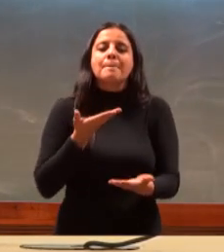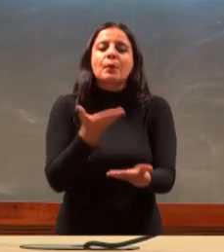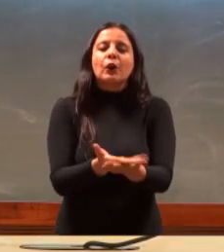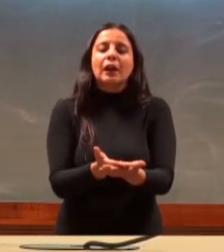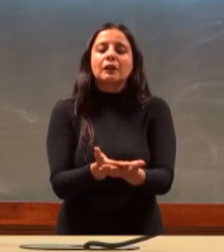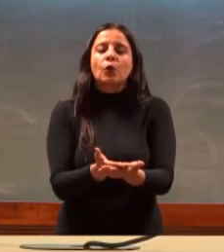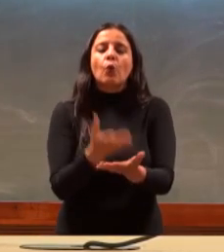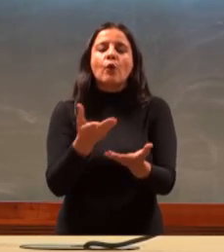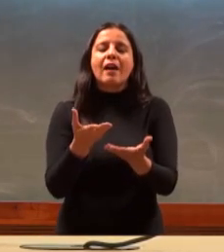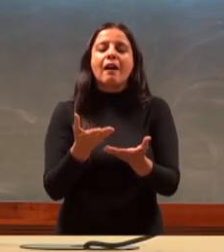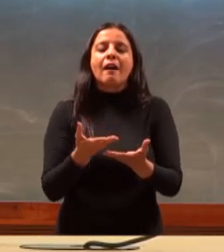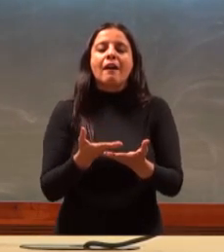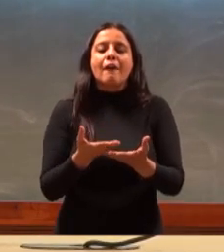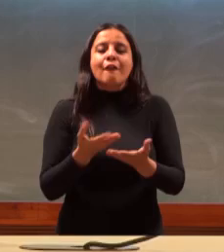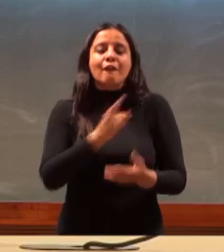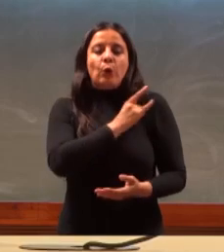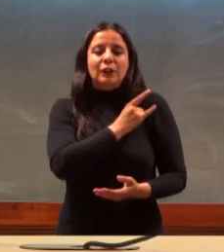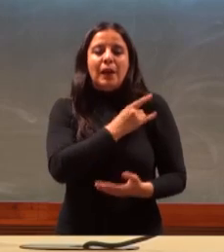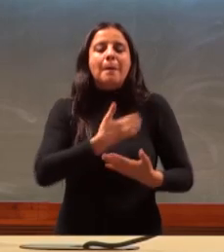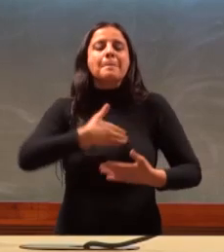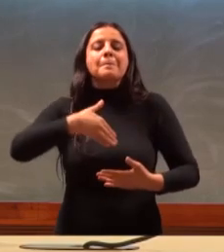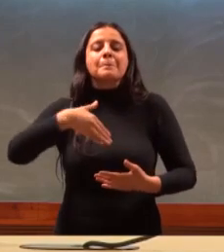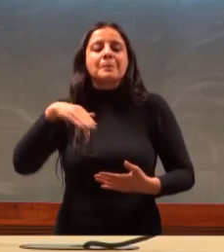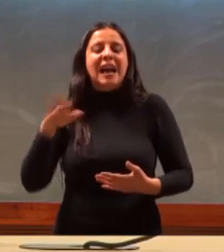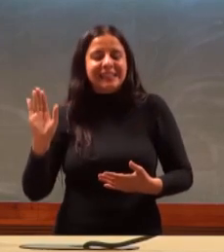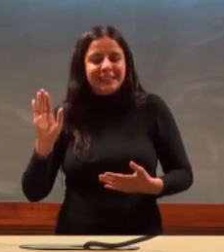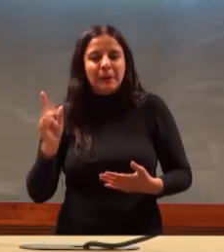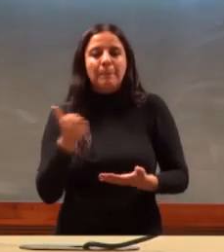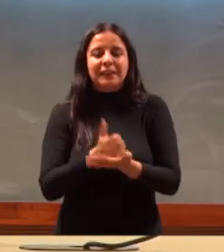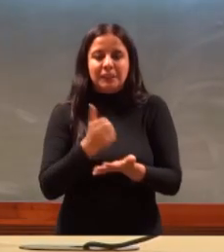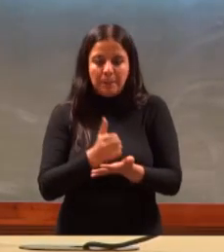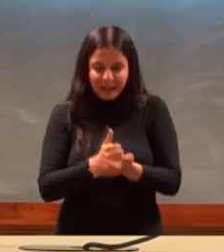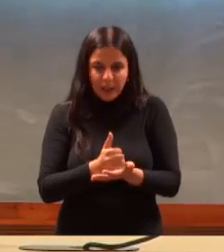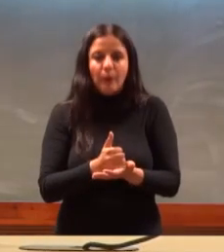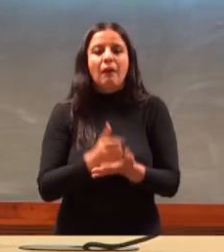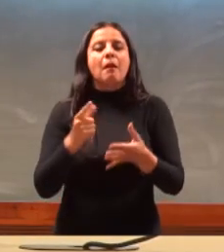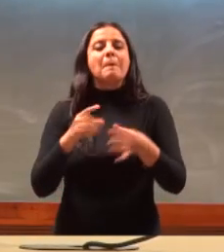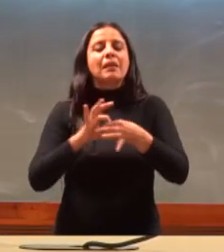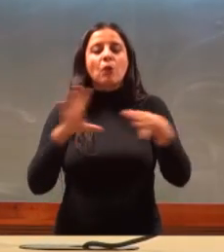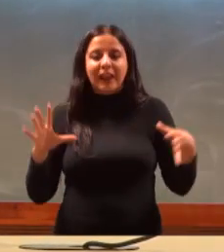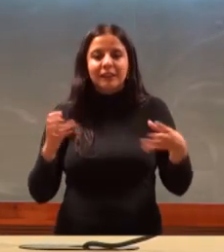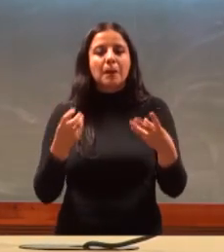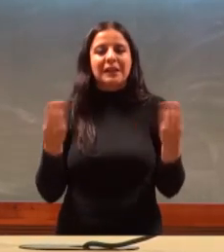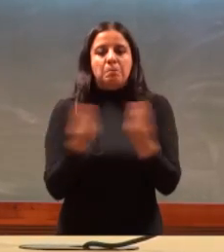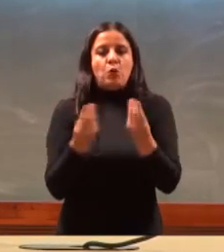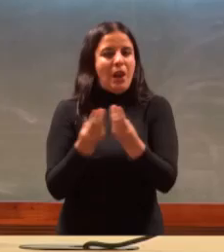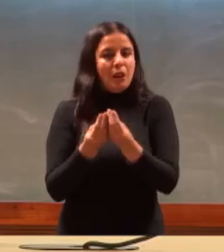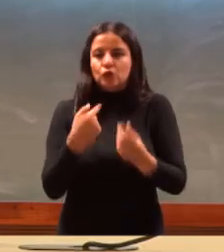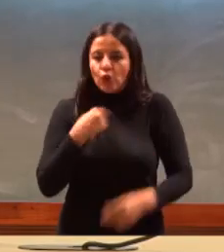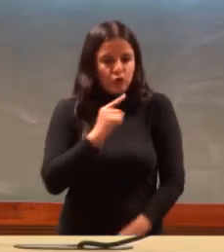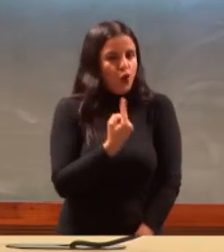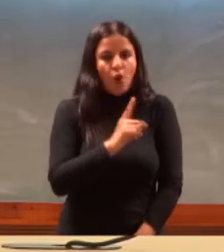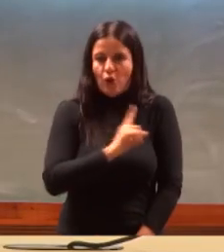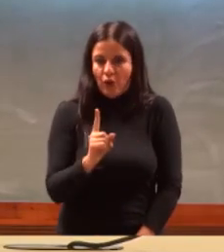que sea más participativa más democrática y más plural y no vengo solo vengo detrás conmigo hay una lista y un grupo de estudiantes de docentes no